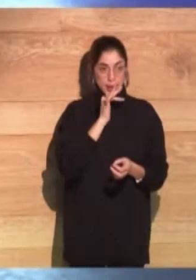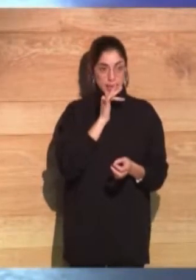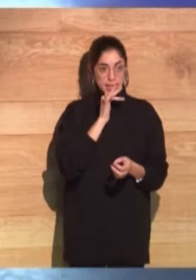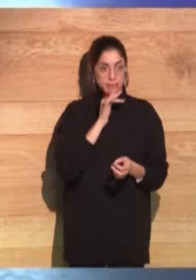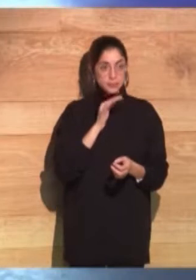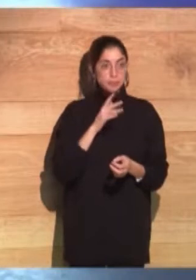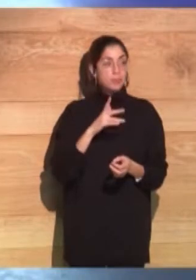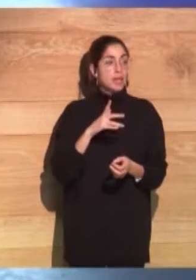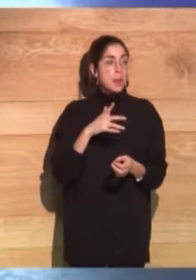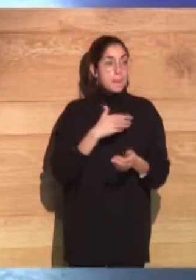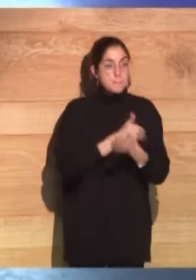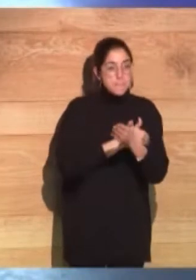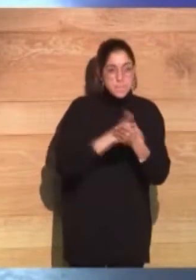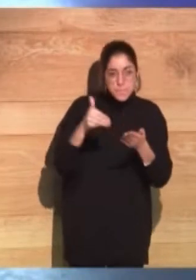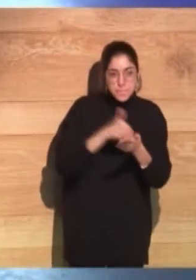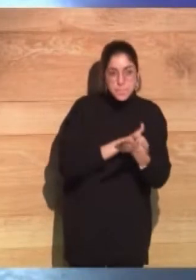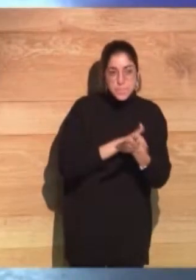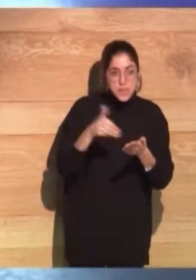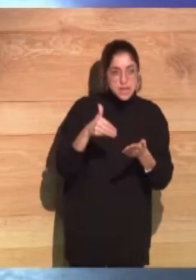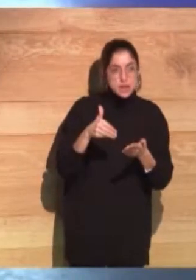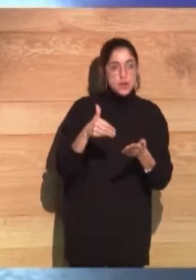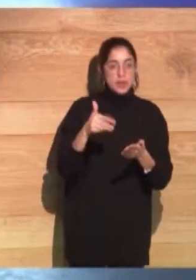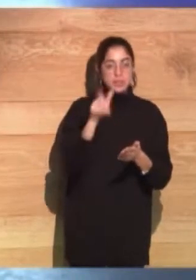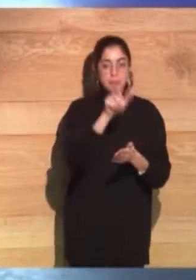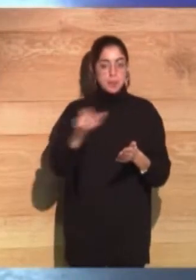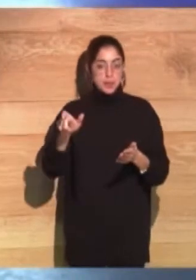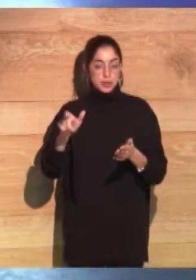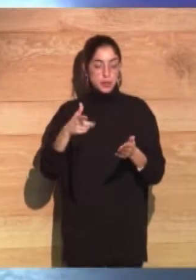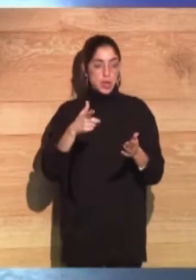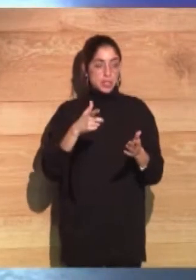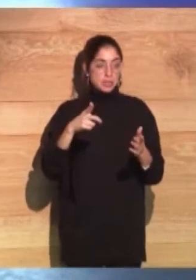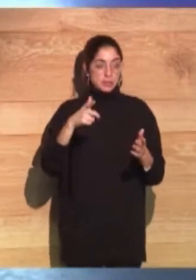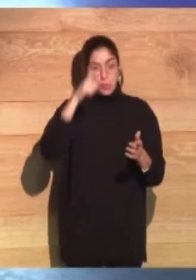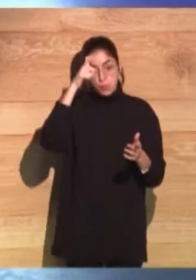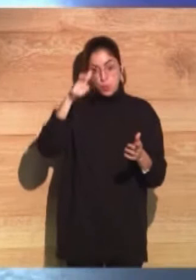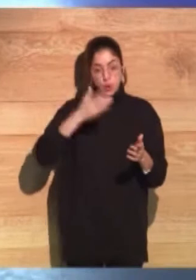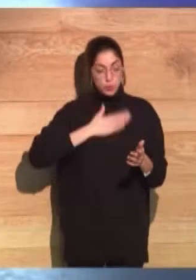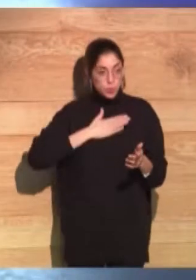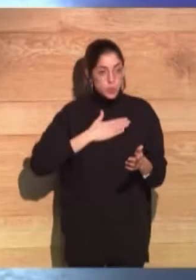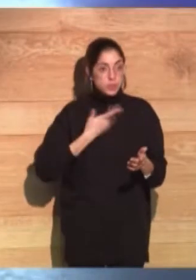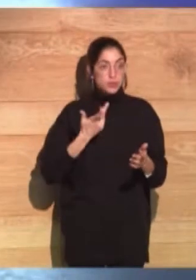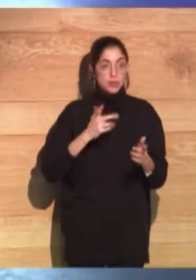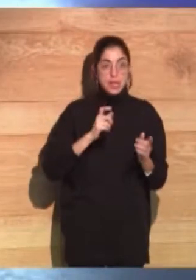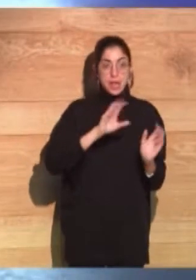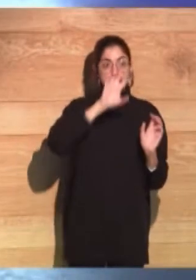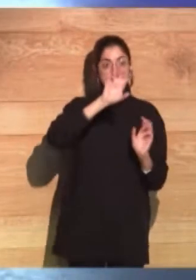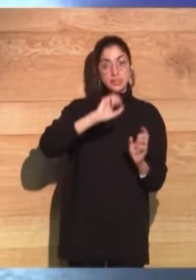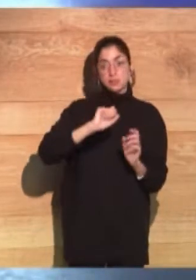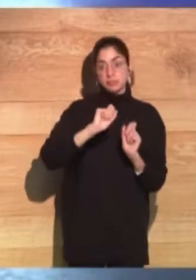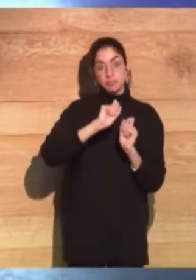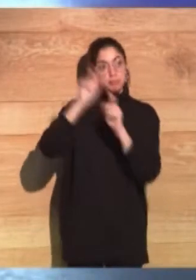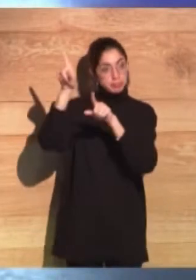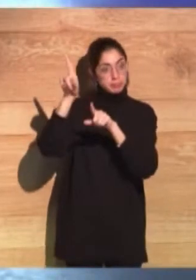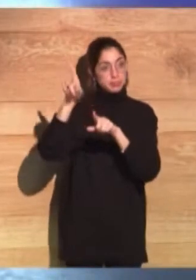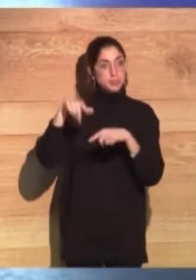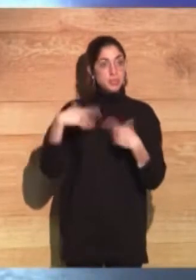Millones de nuestros ciudadanos huyeron del país, se fueron al exilio, se convirtieron en